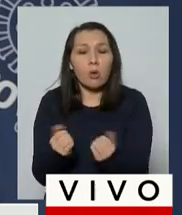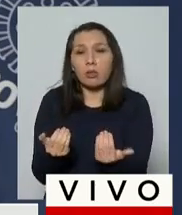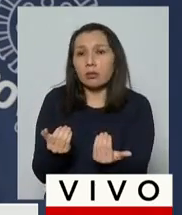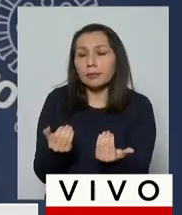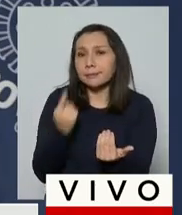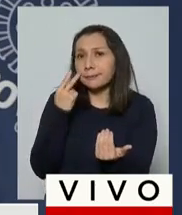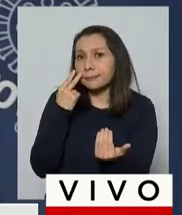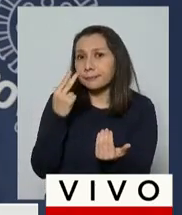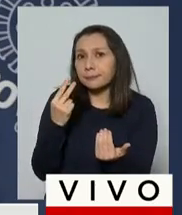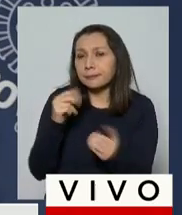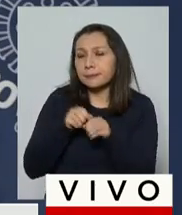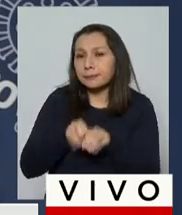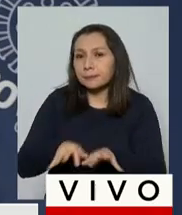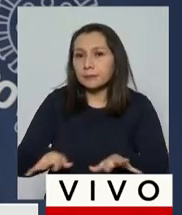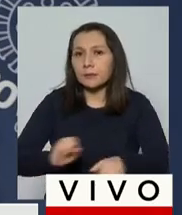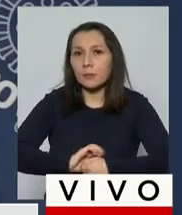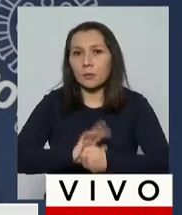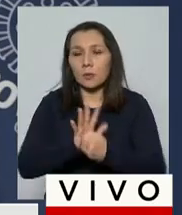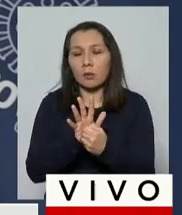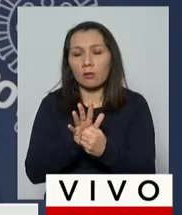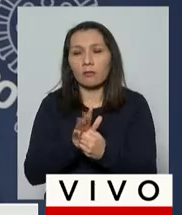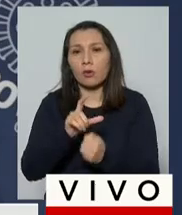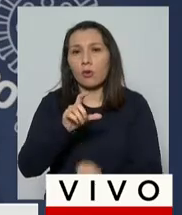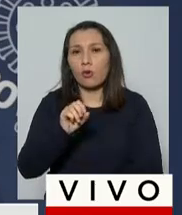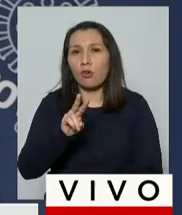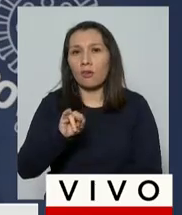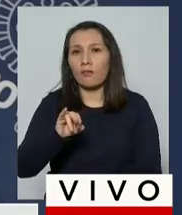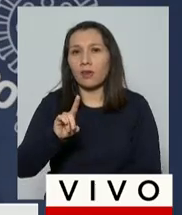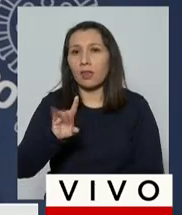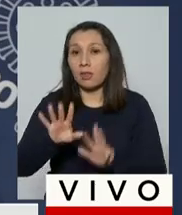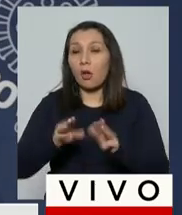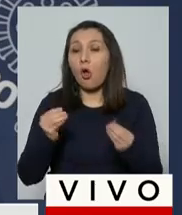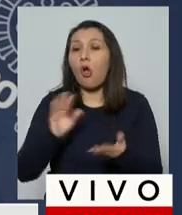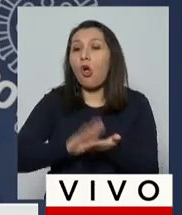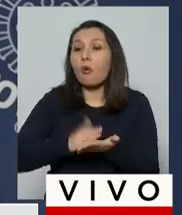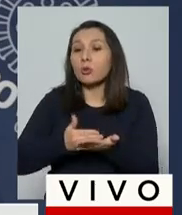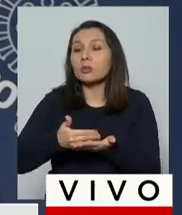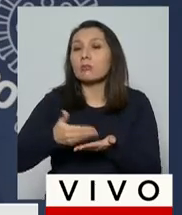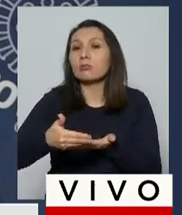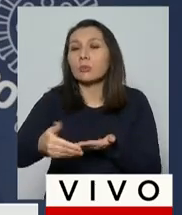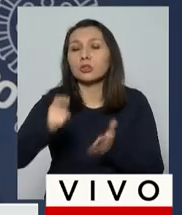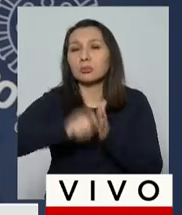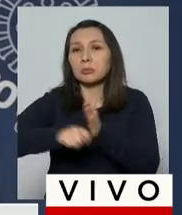esperar frente a la pandemia del COVID-19? ¿Cómo se ven los meses que vienen?